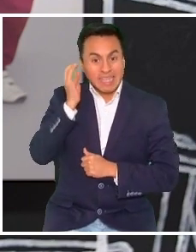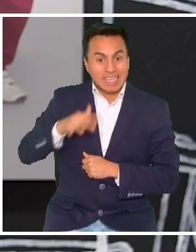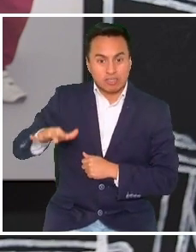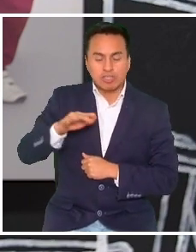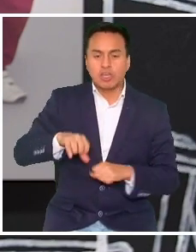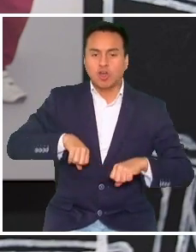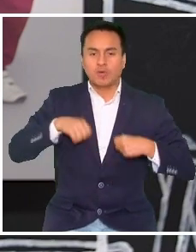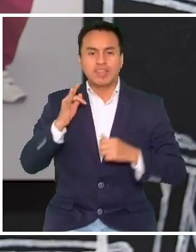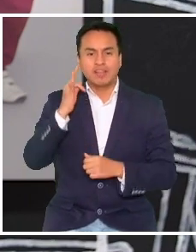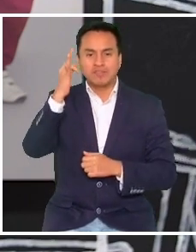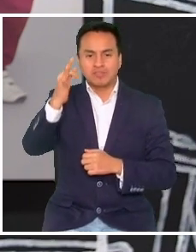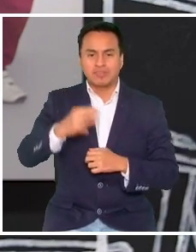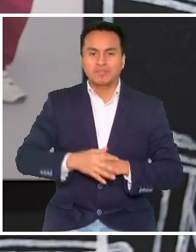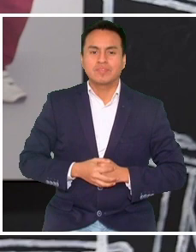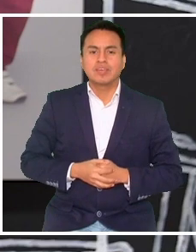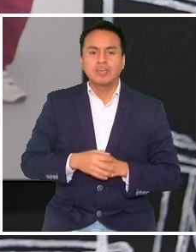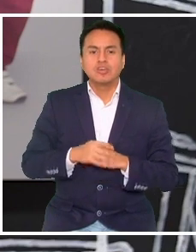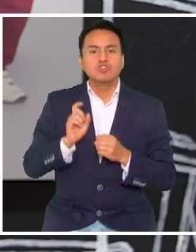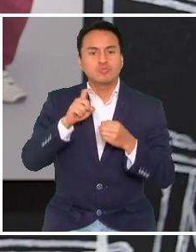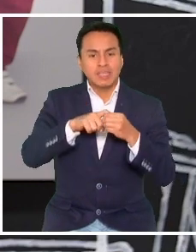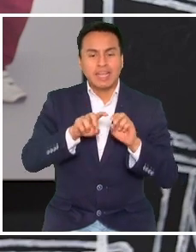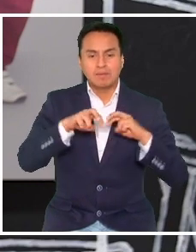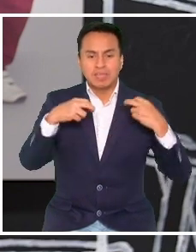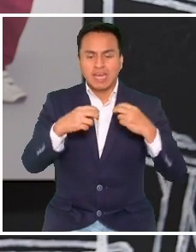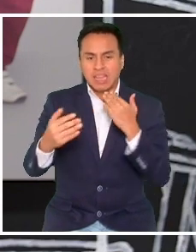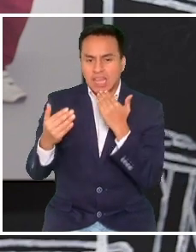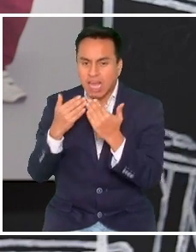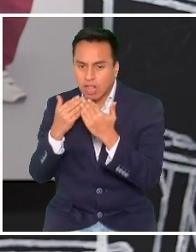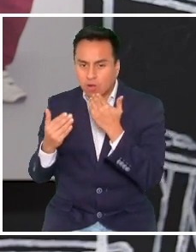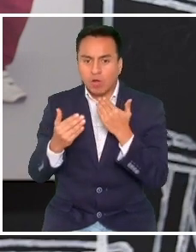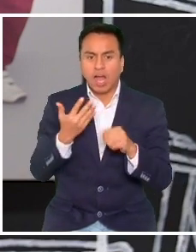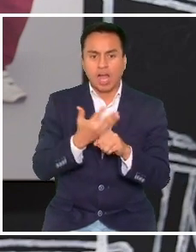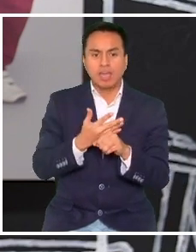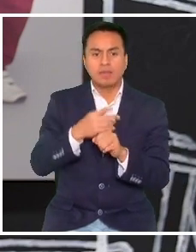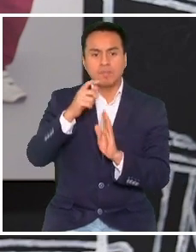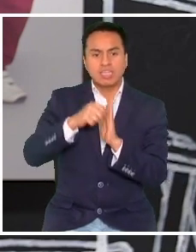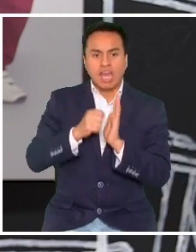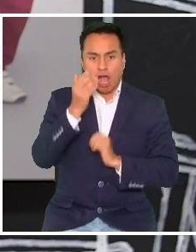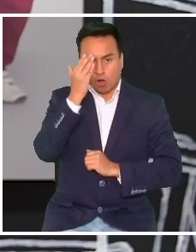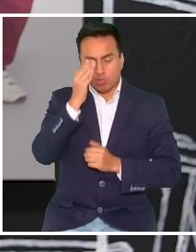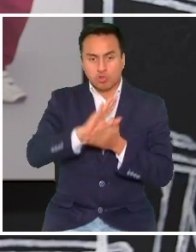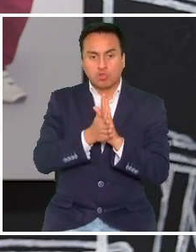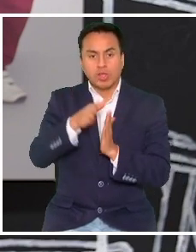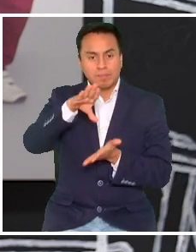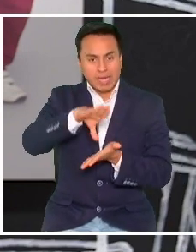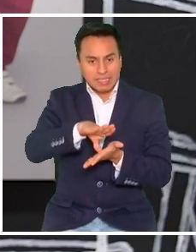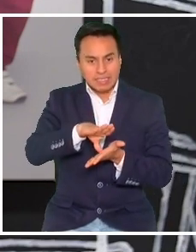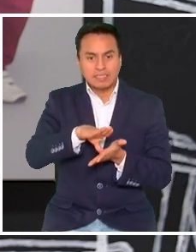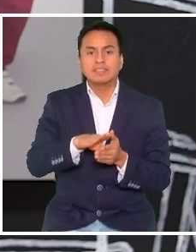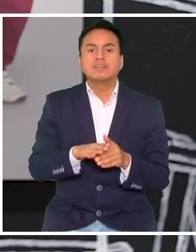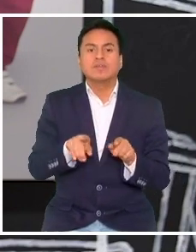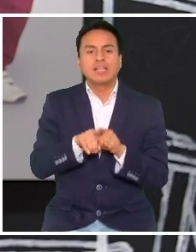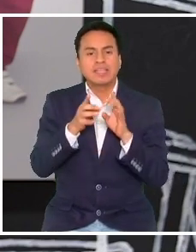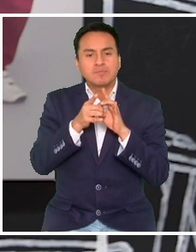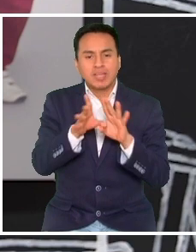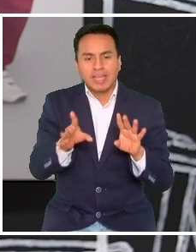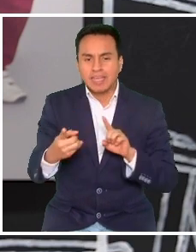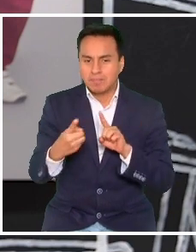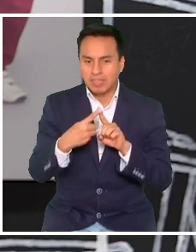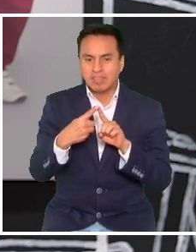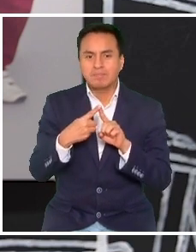y jóvenes del futuro súmate a las mesas de los diálogos que habrá durante todo el mes de agosto en todo el país para que de manera democrática